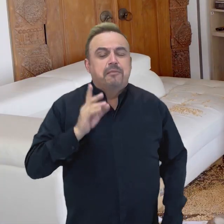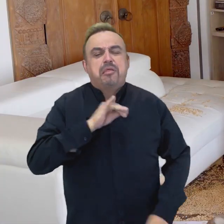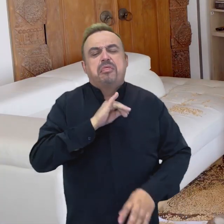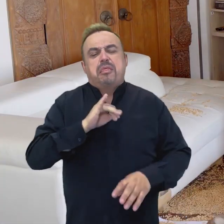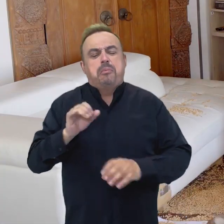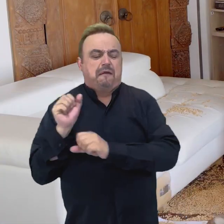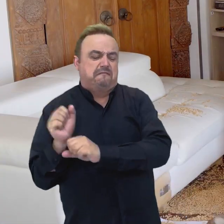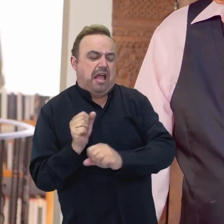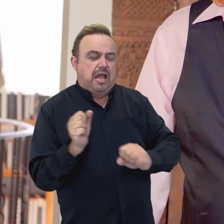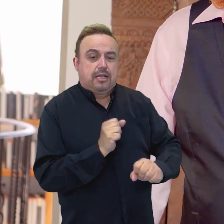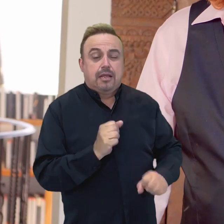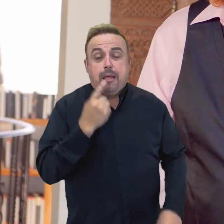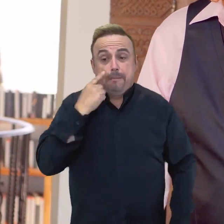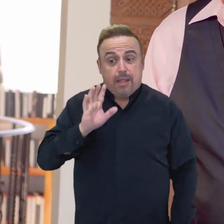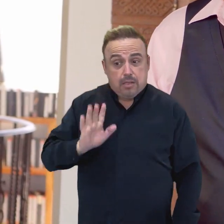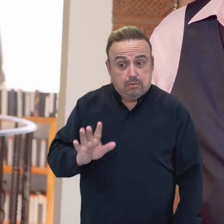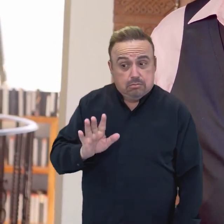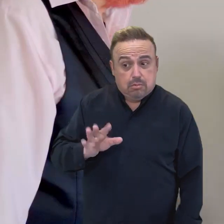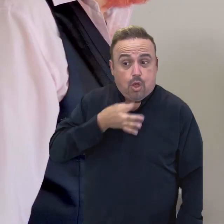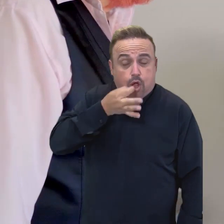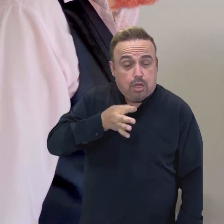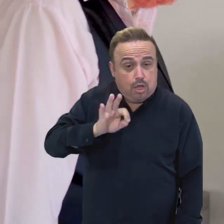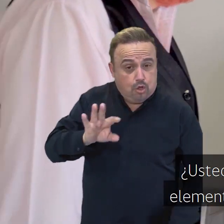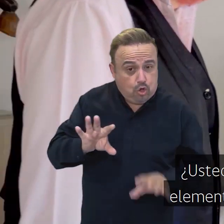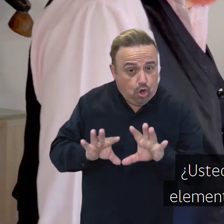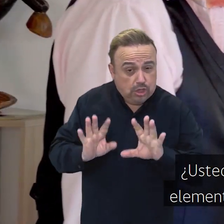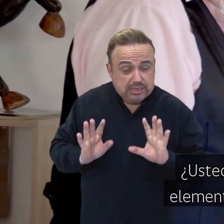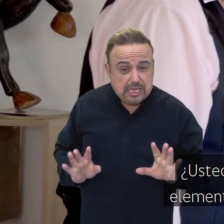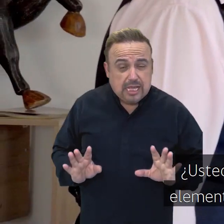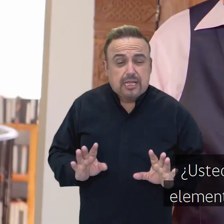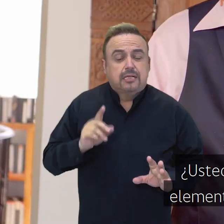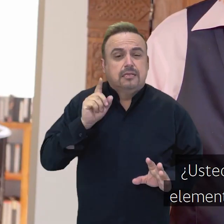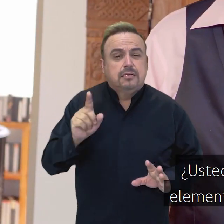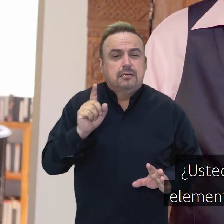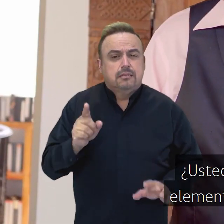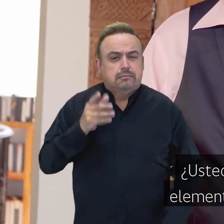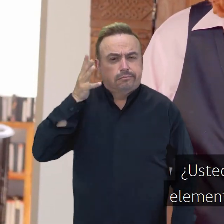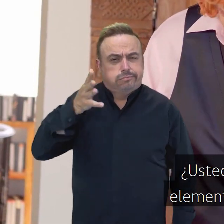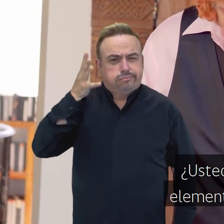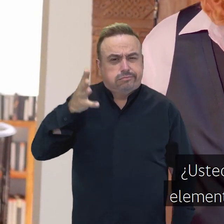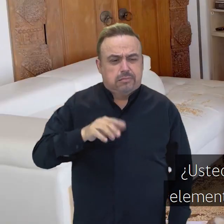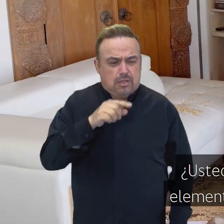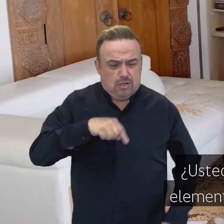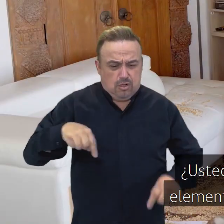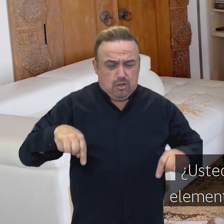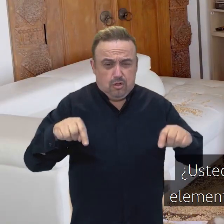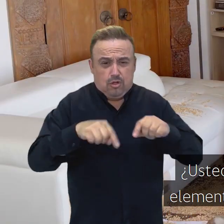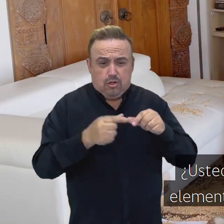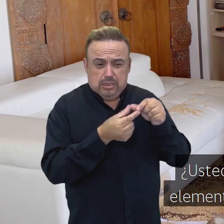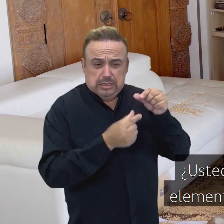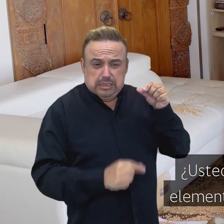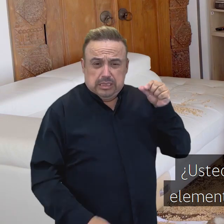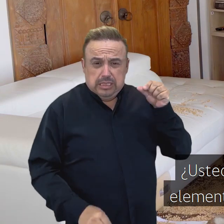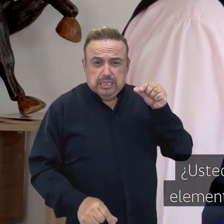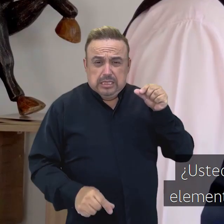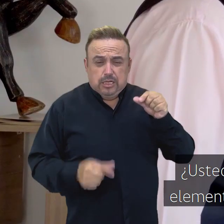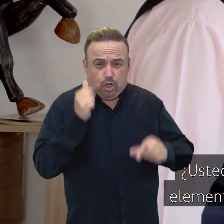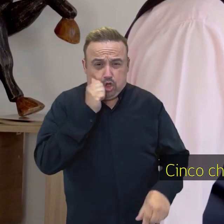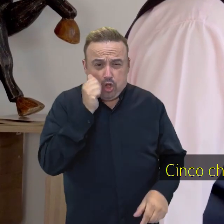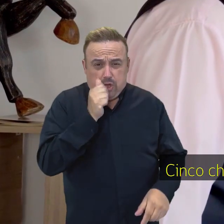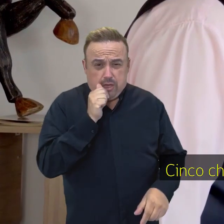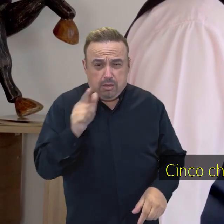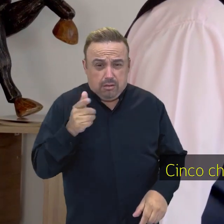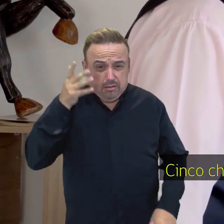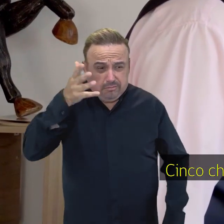fue vagué. Pero le voy a decir una cosa. ¿Qué me decía? Usted va a dar 5 charlas con todos estos elementos a lo largo de todo Chile